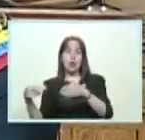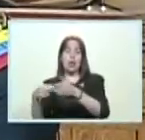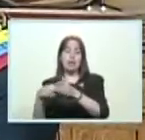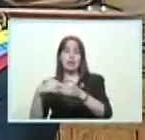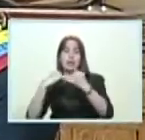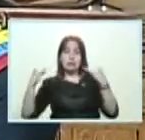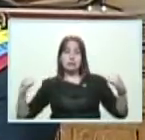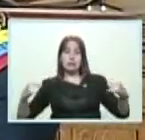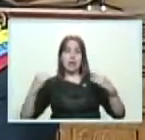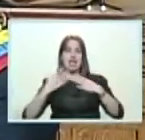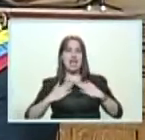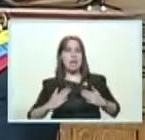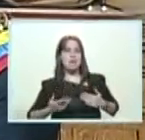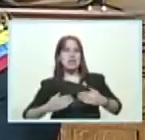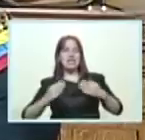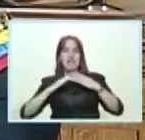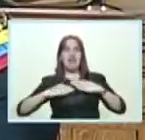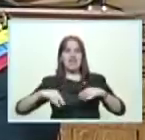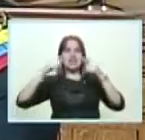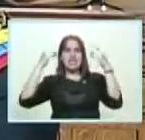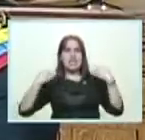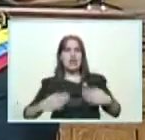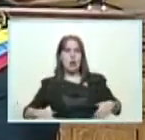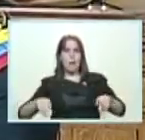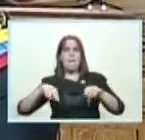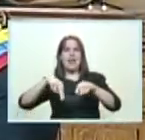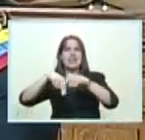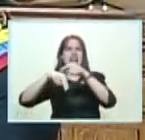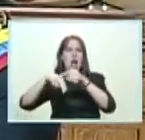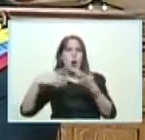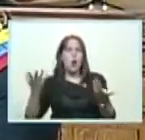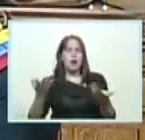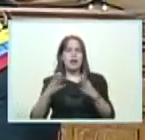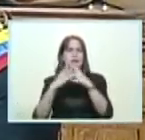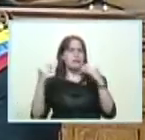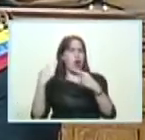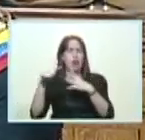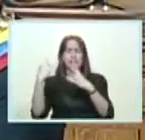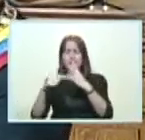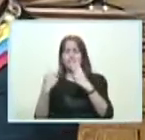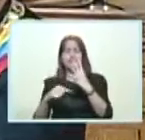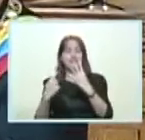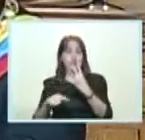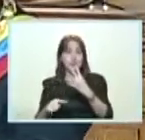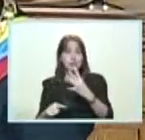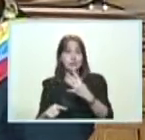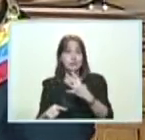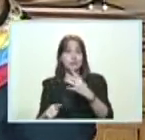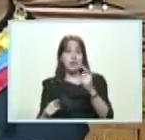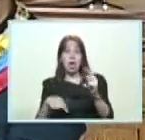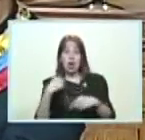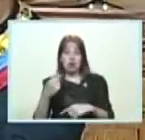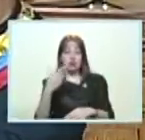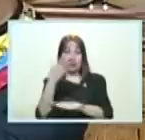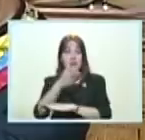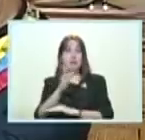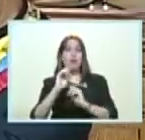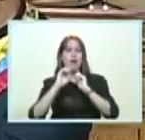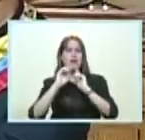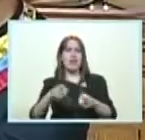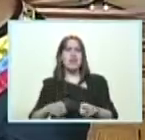Y hacía camisitas, vestidos, pantalones, Nico, mi mamá. y vamos hasta la avenida Casanova en